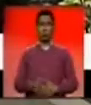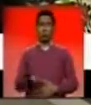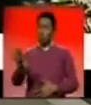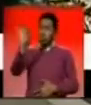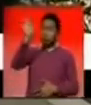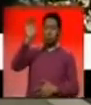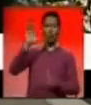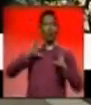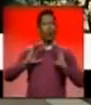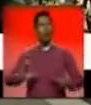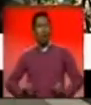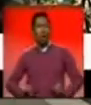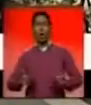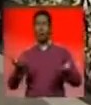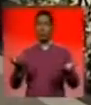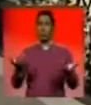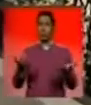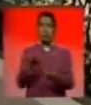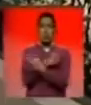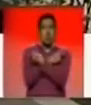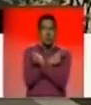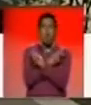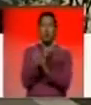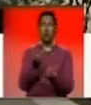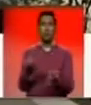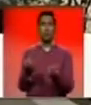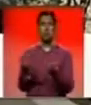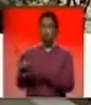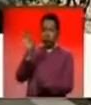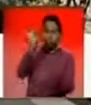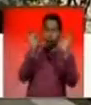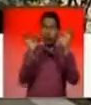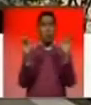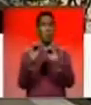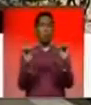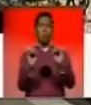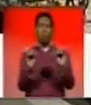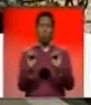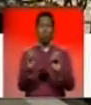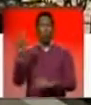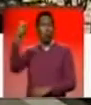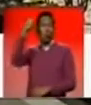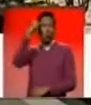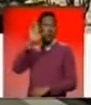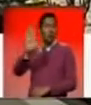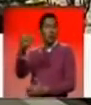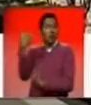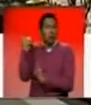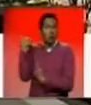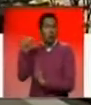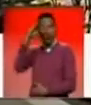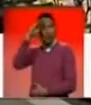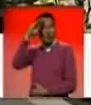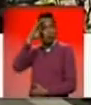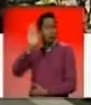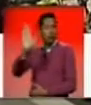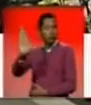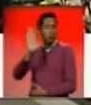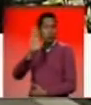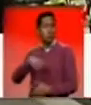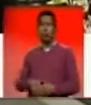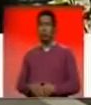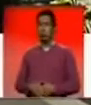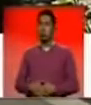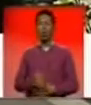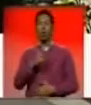aparezcan sus cuerpos, sus cadáveres, sus restos, que son responsabilidad del Estado y de la policía específicamente, pues no pueden